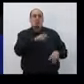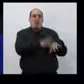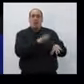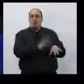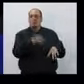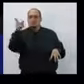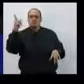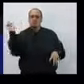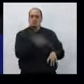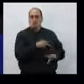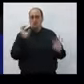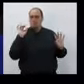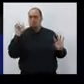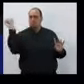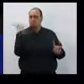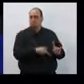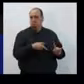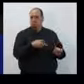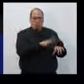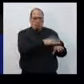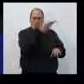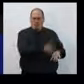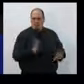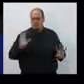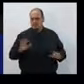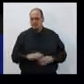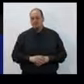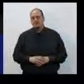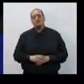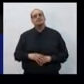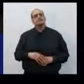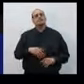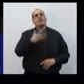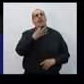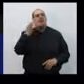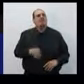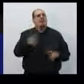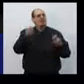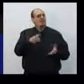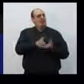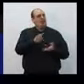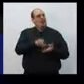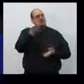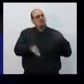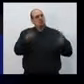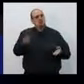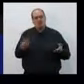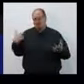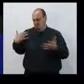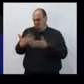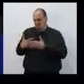que en cada caso correspondieron a los culpables la verdad es que el tema de los derechos humanos a esta altura de los